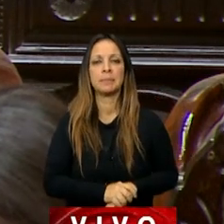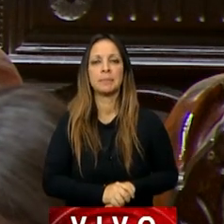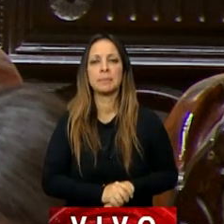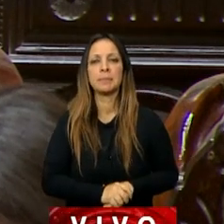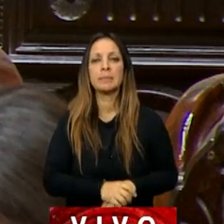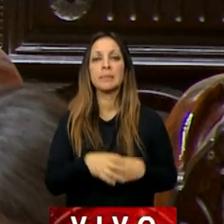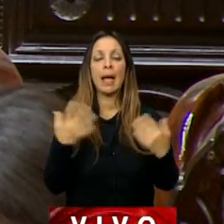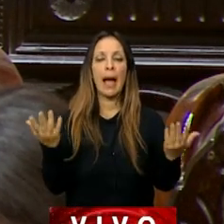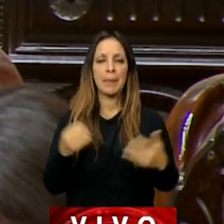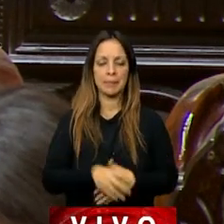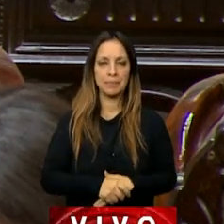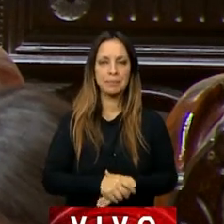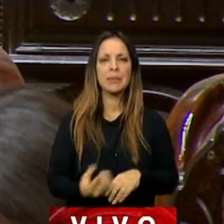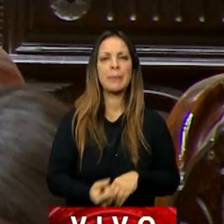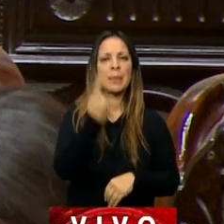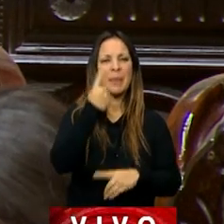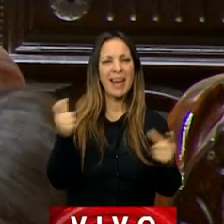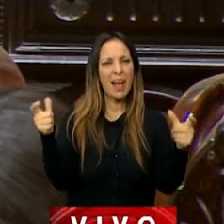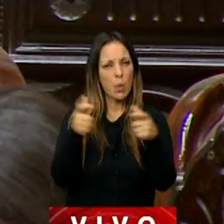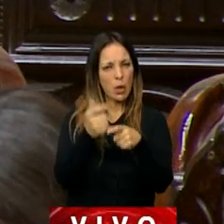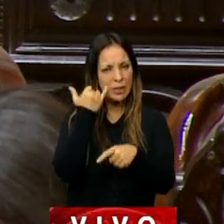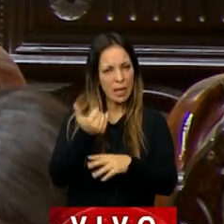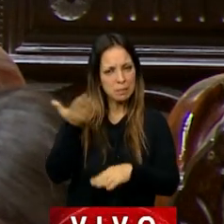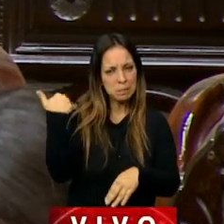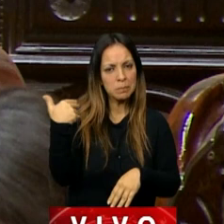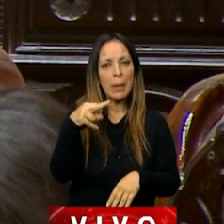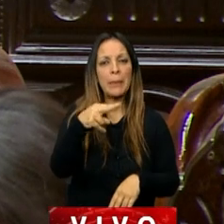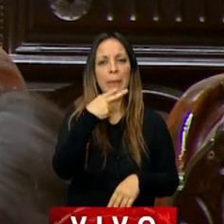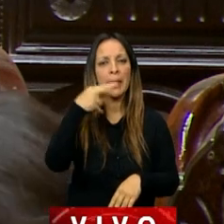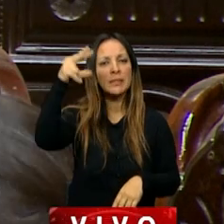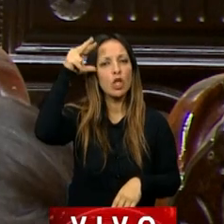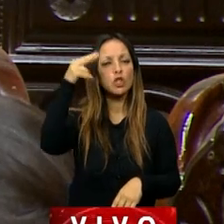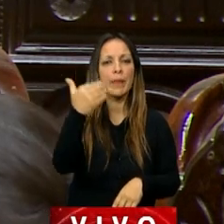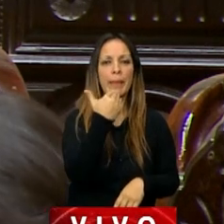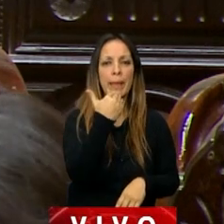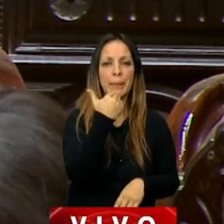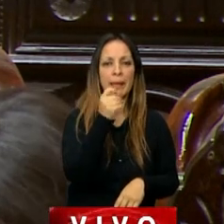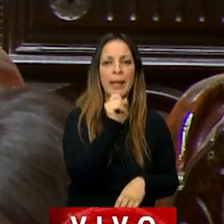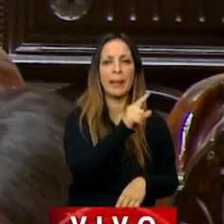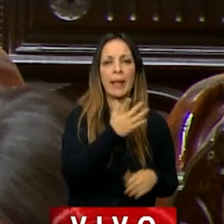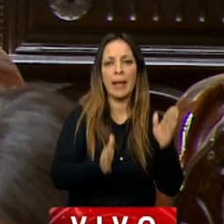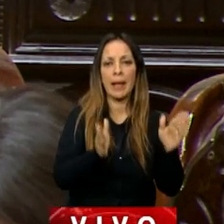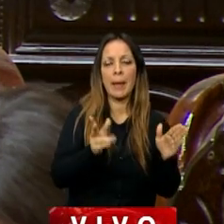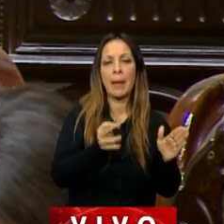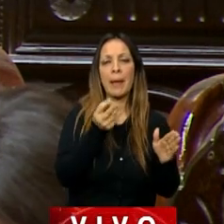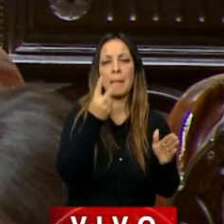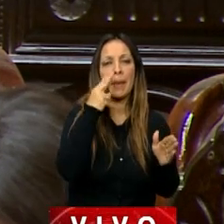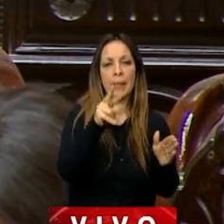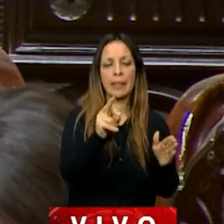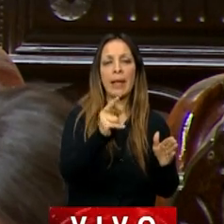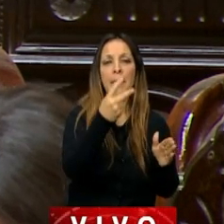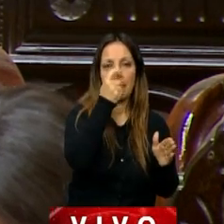Miren, la primera reunión que se hizo fue el viernes 8 de abril del 2022. Y